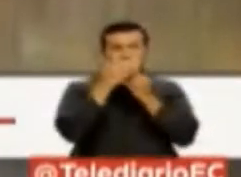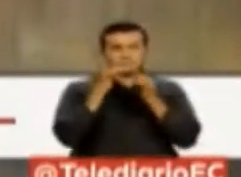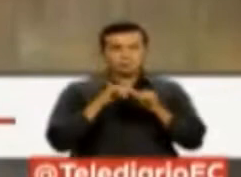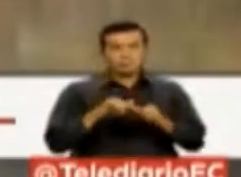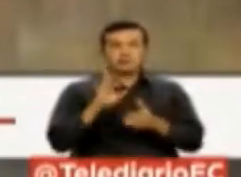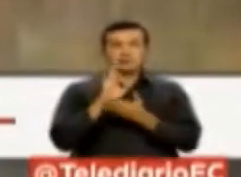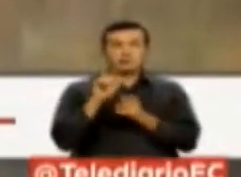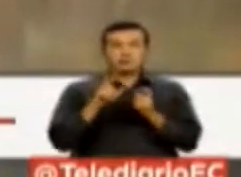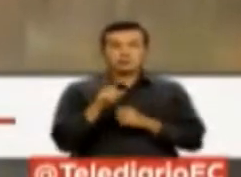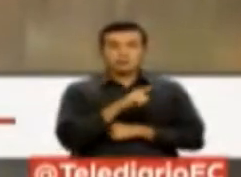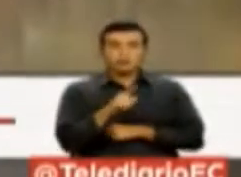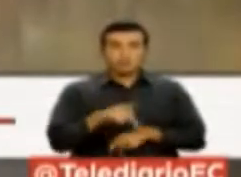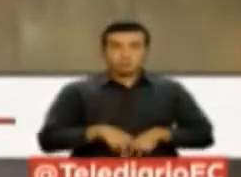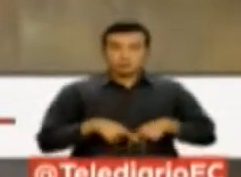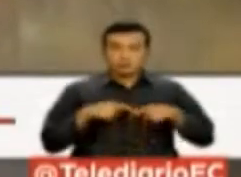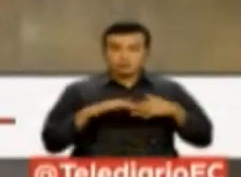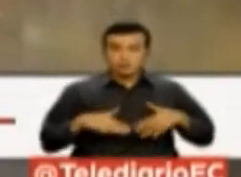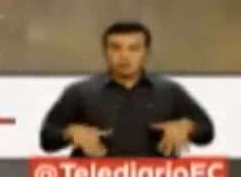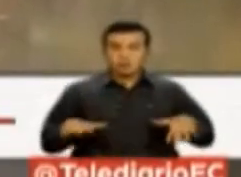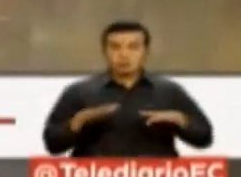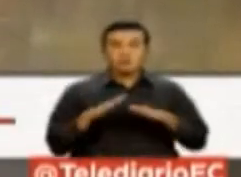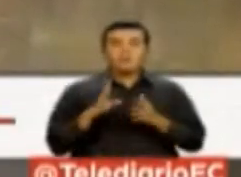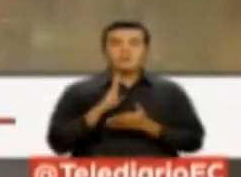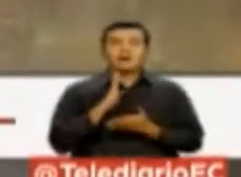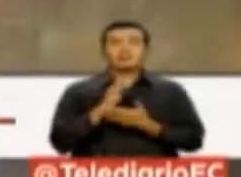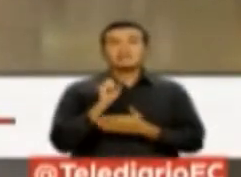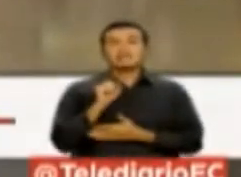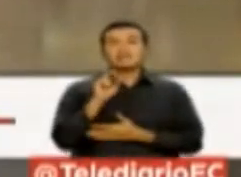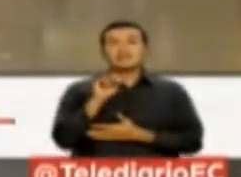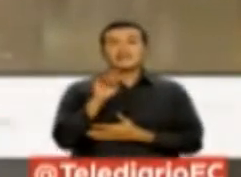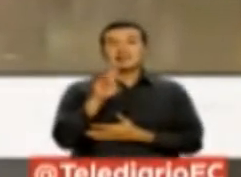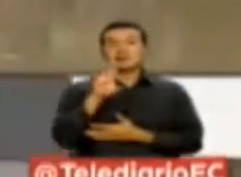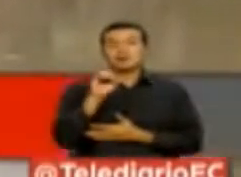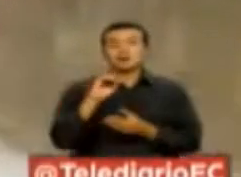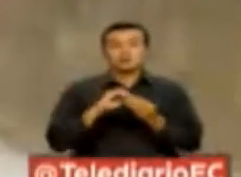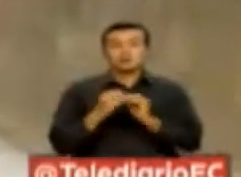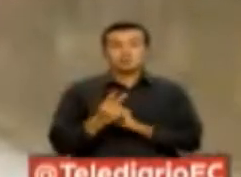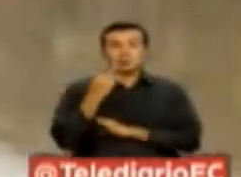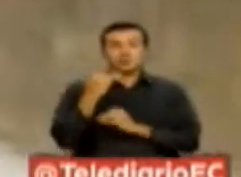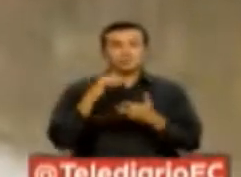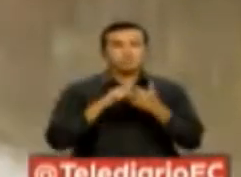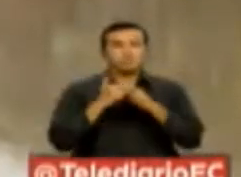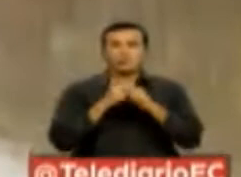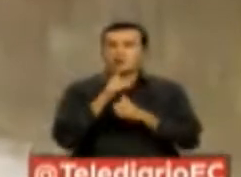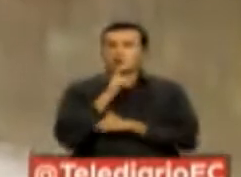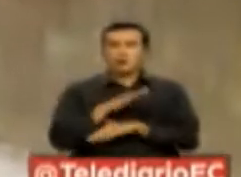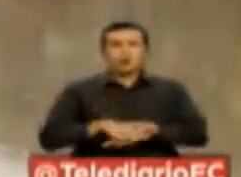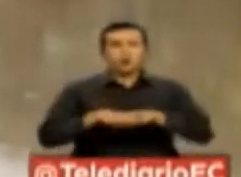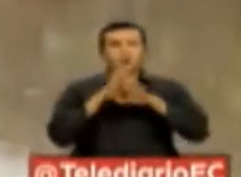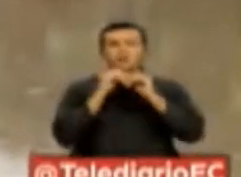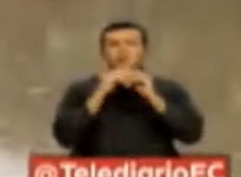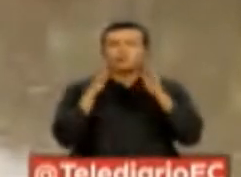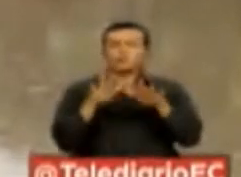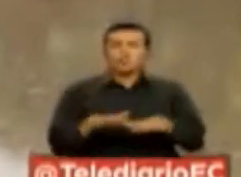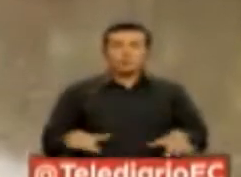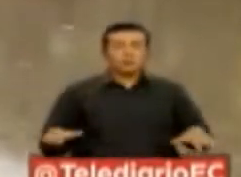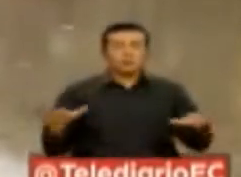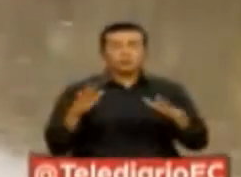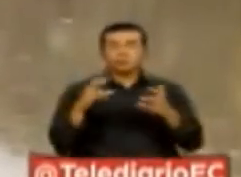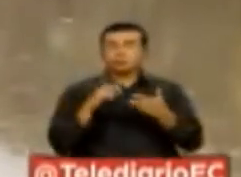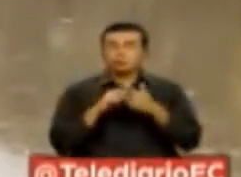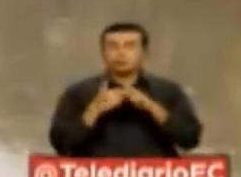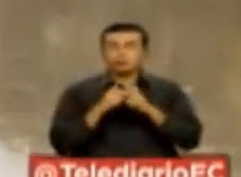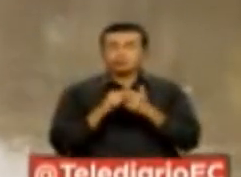más testimonios de quienes habitan en esta zona en la cooperativa san francisco 2 en estos momentos afectada por la acumulación de agua en esta laguna